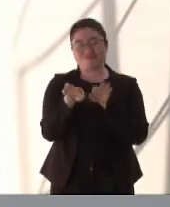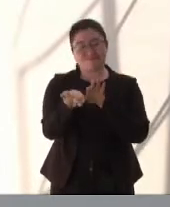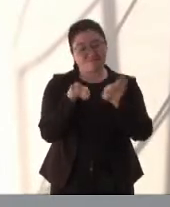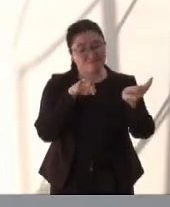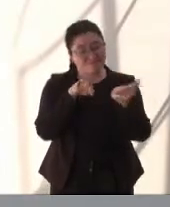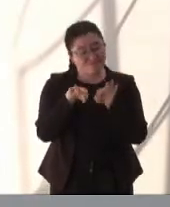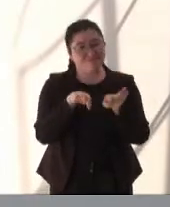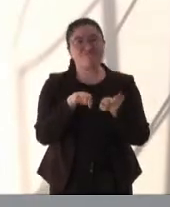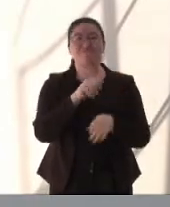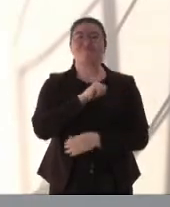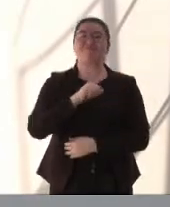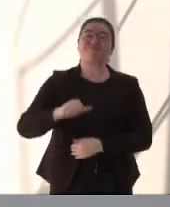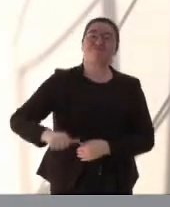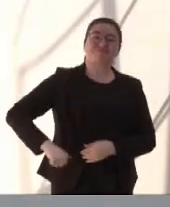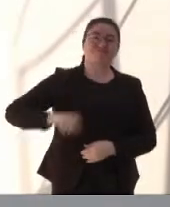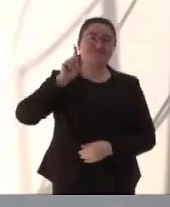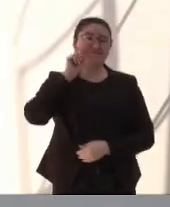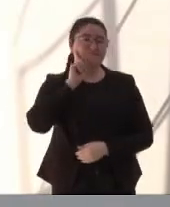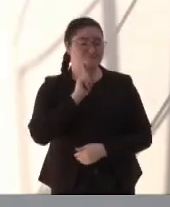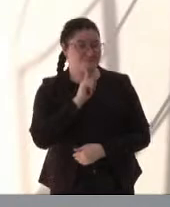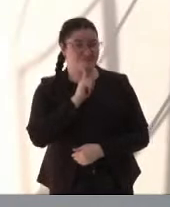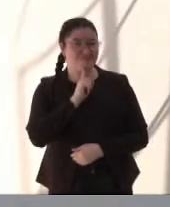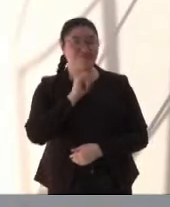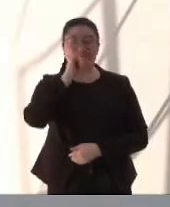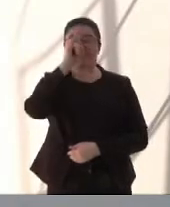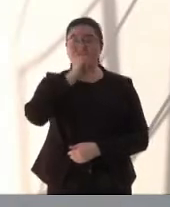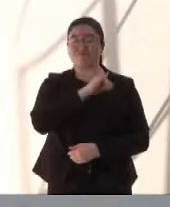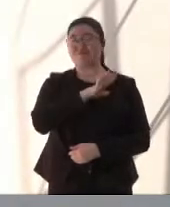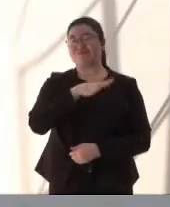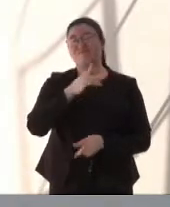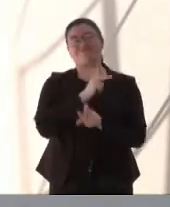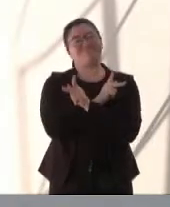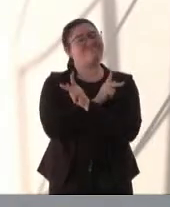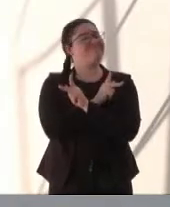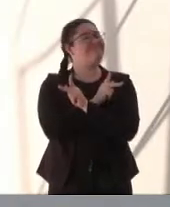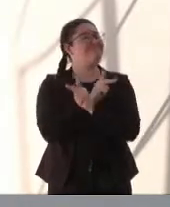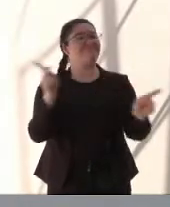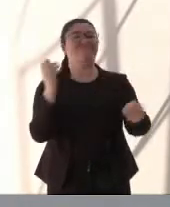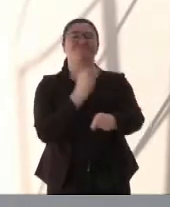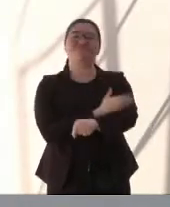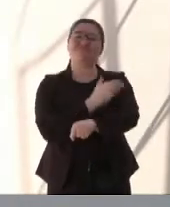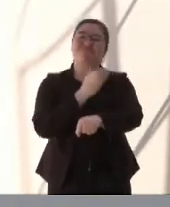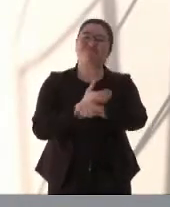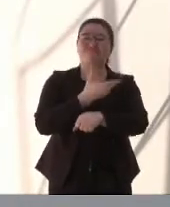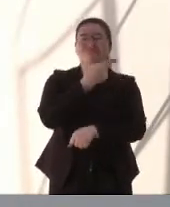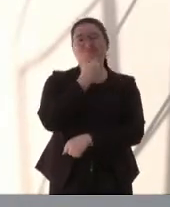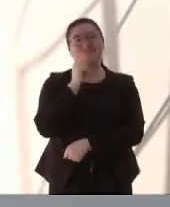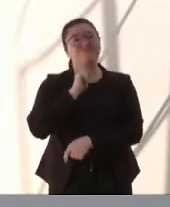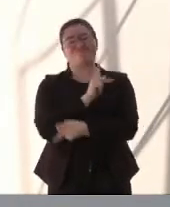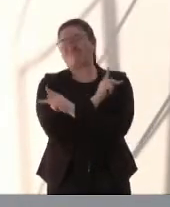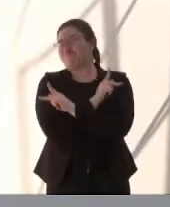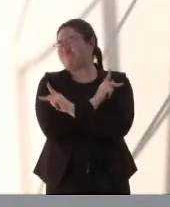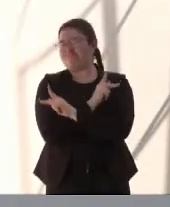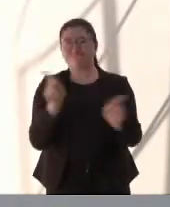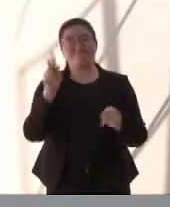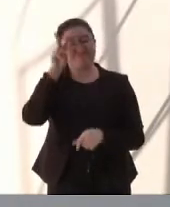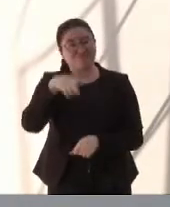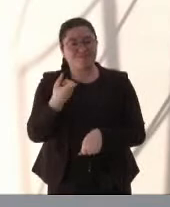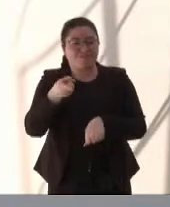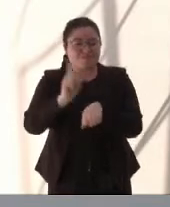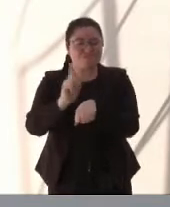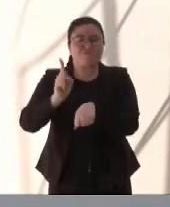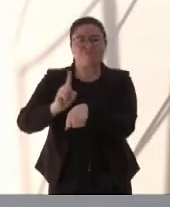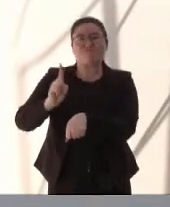a la alcaldesa, al jefe general, a todos, a los compañeros, compañeras que a diario están